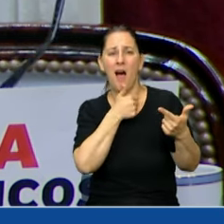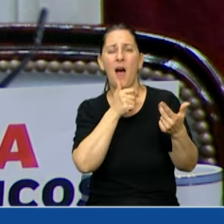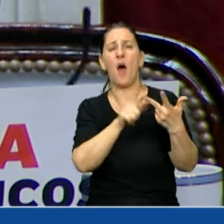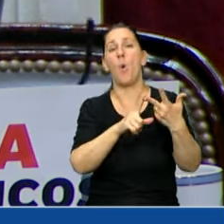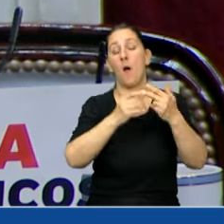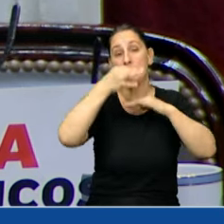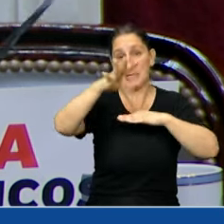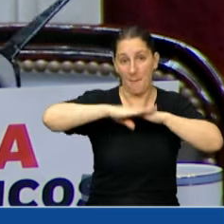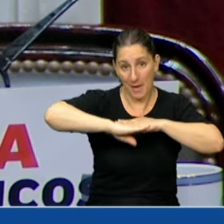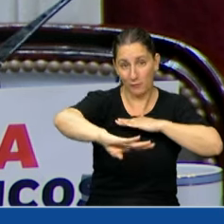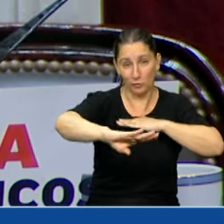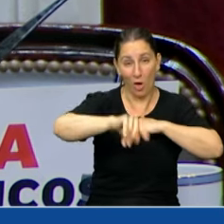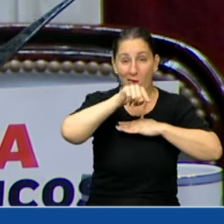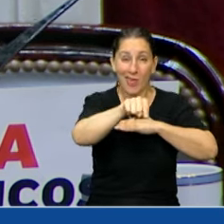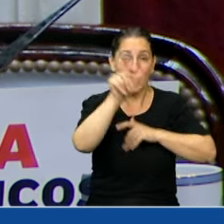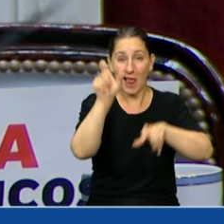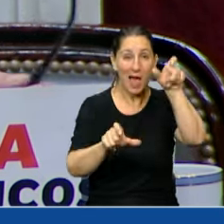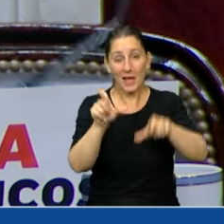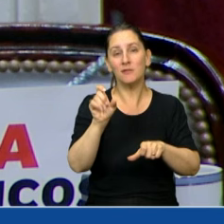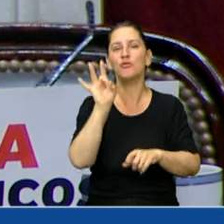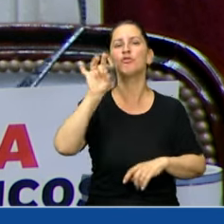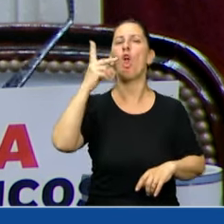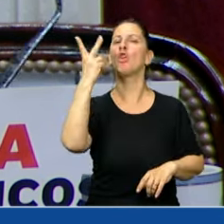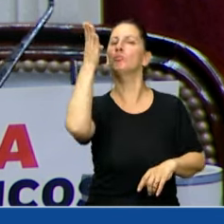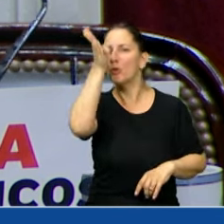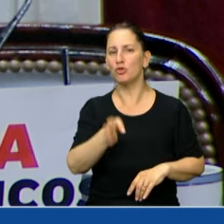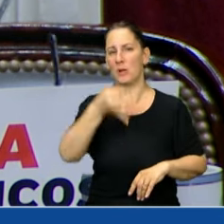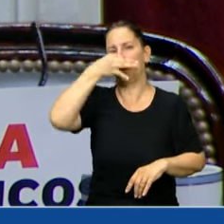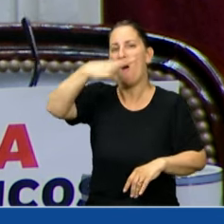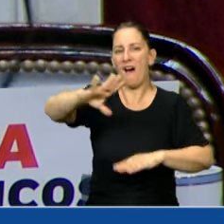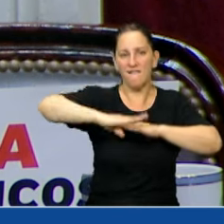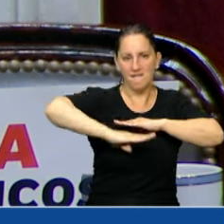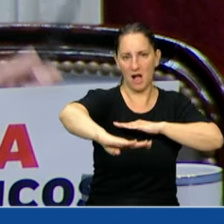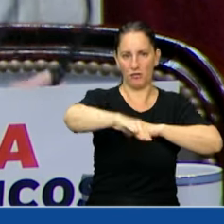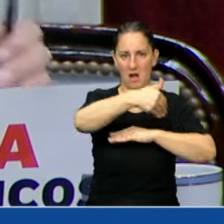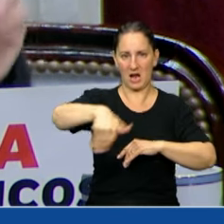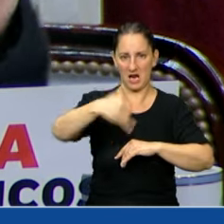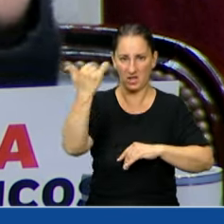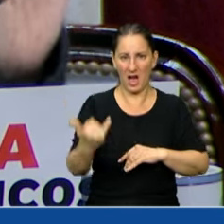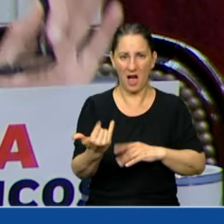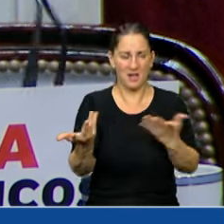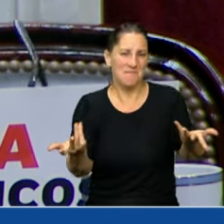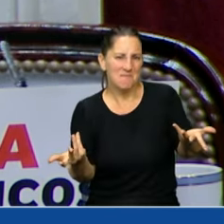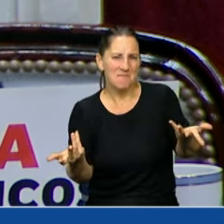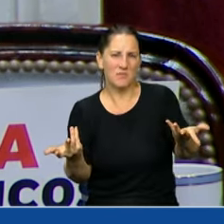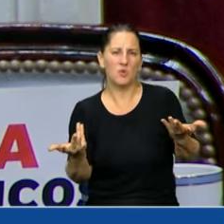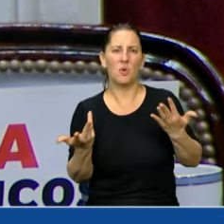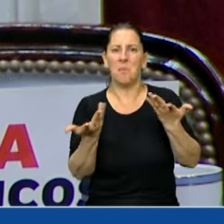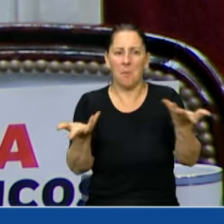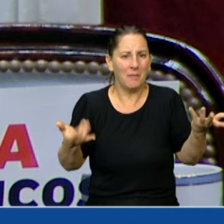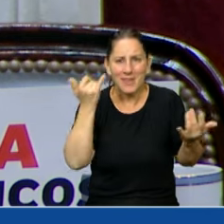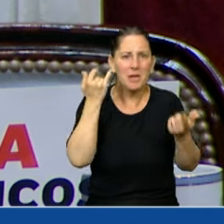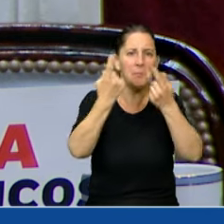asfaltos solo el 2% está faltado no hay nada no derrama ni una gota el